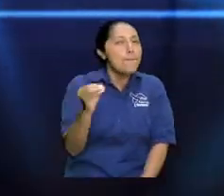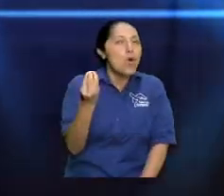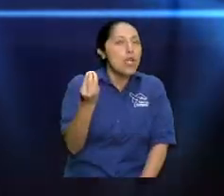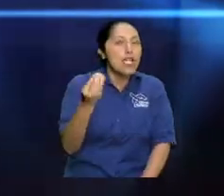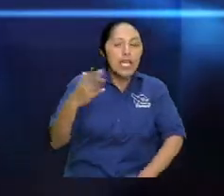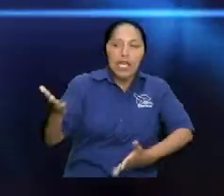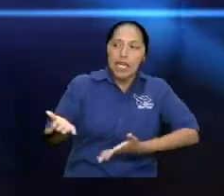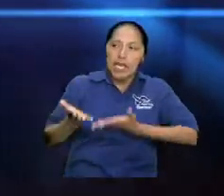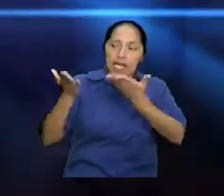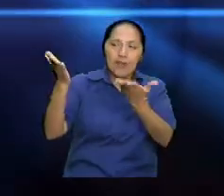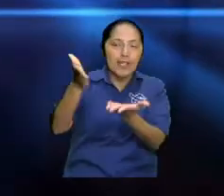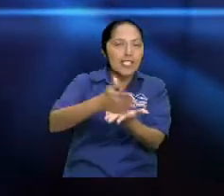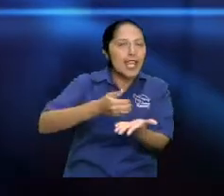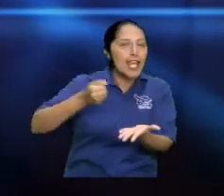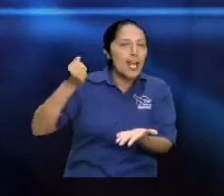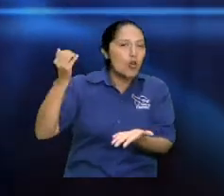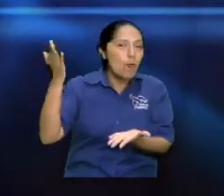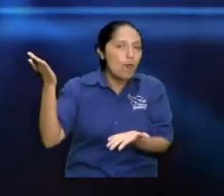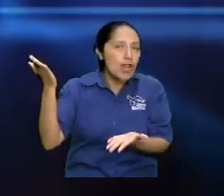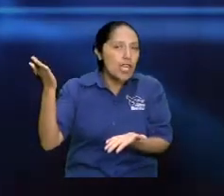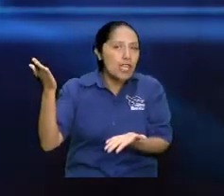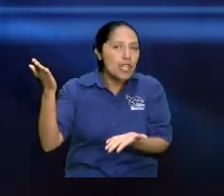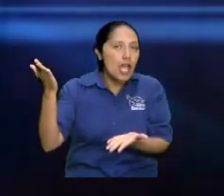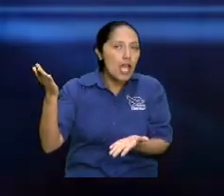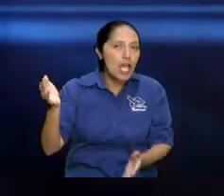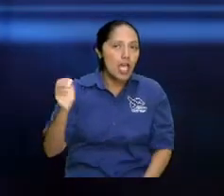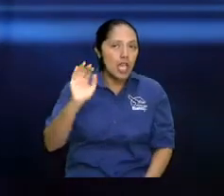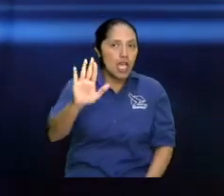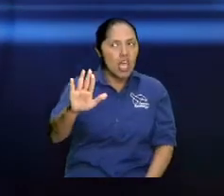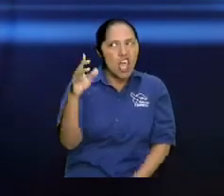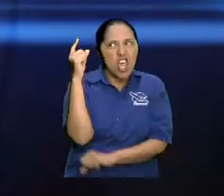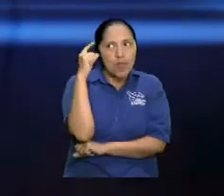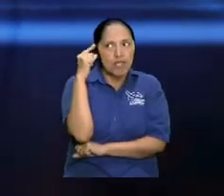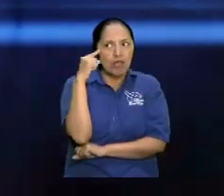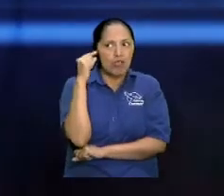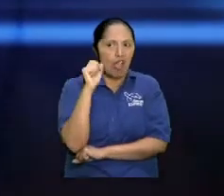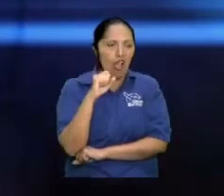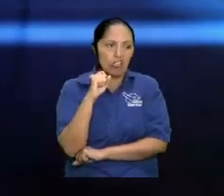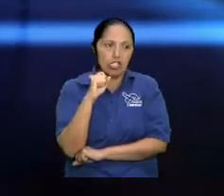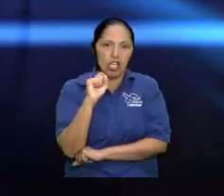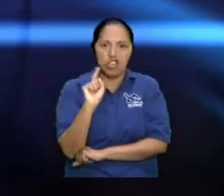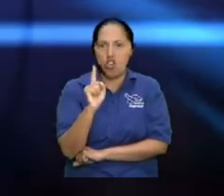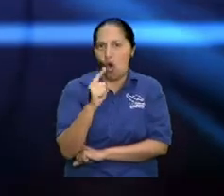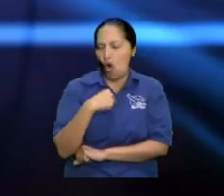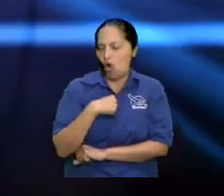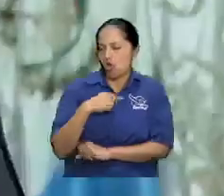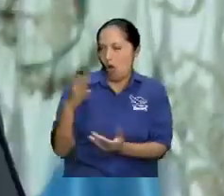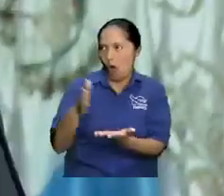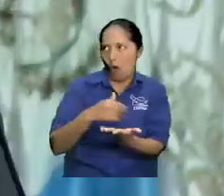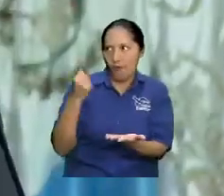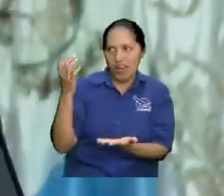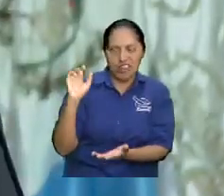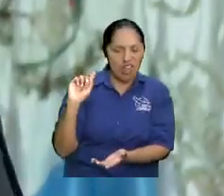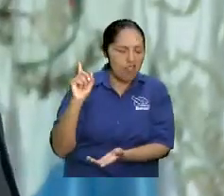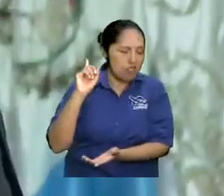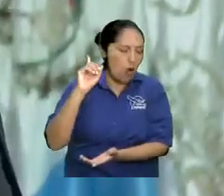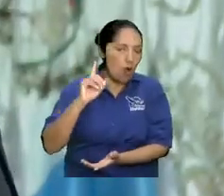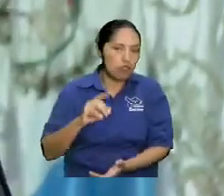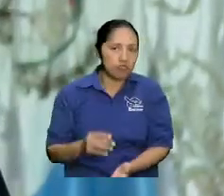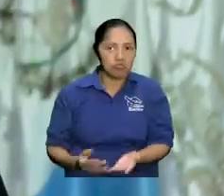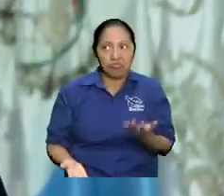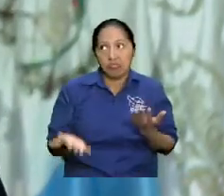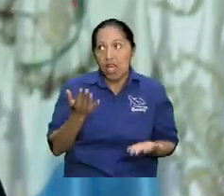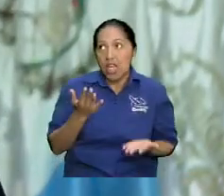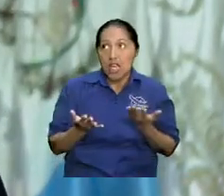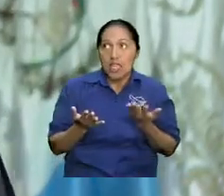querés? Ay, sí, va. Pero es mi diezmo. Te puede servir. Ya te dije que